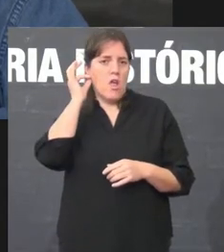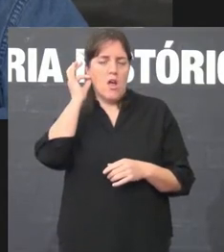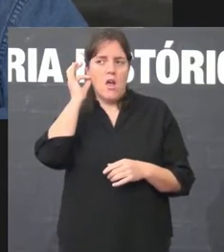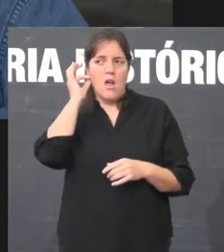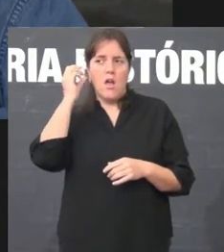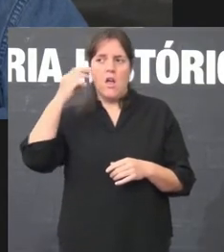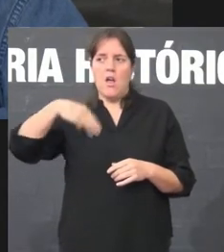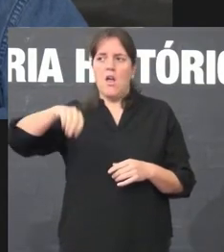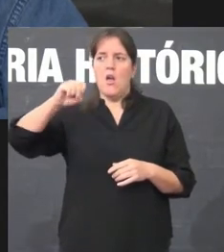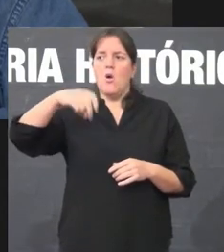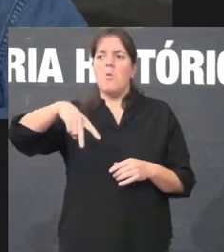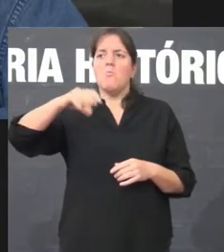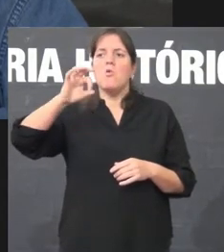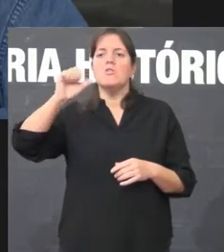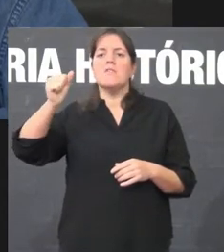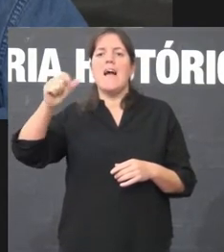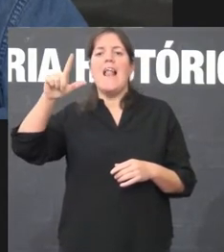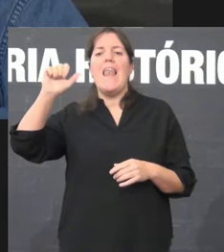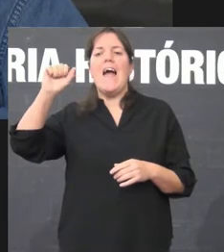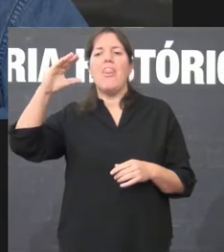Munsa Lacima Riba,